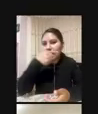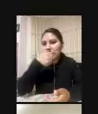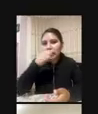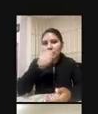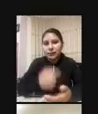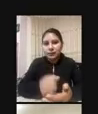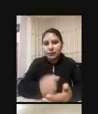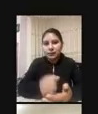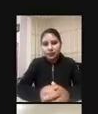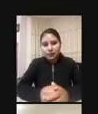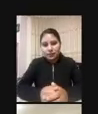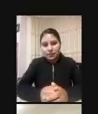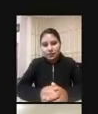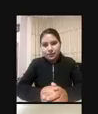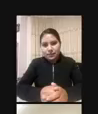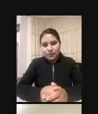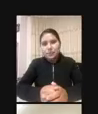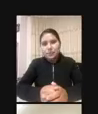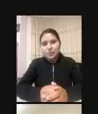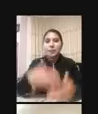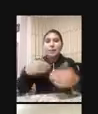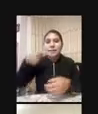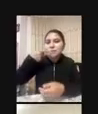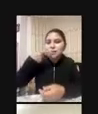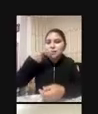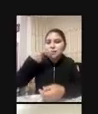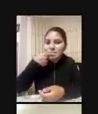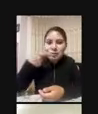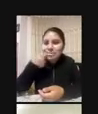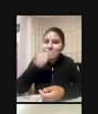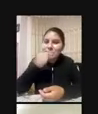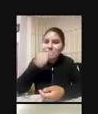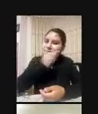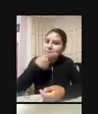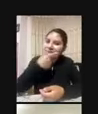y cepillamos muy bien las muelitas.